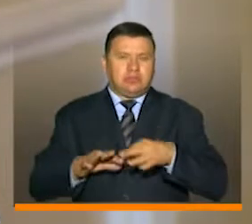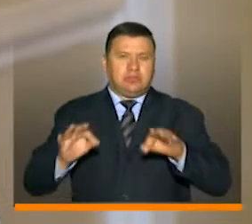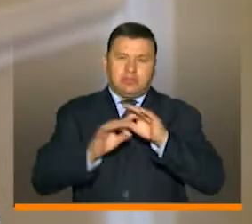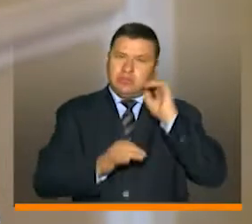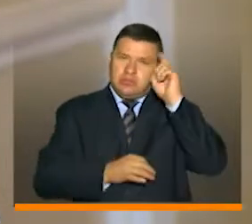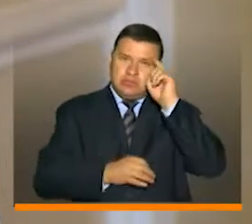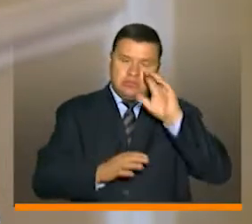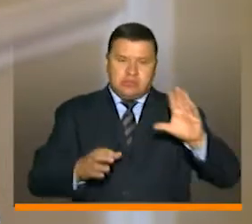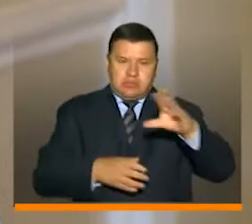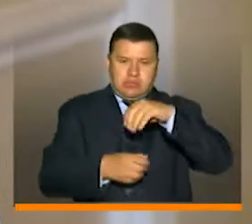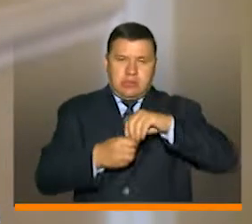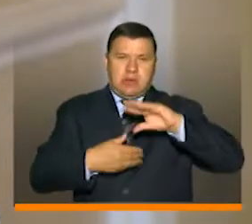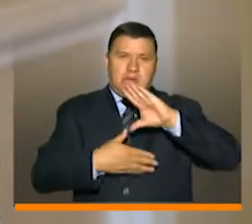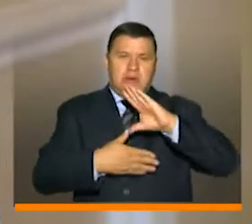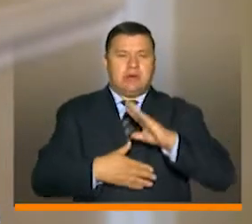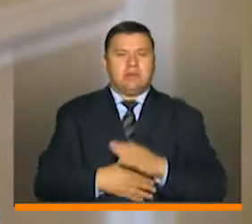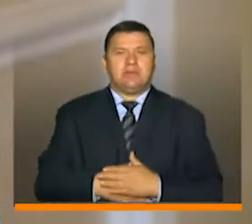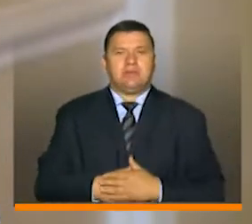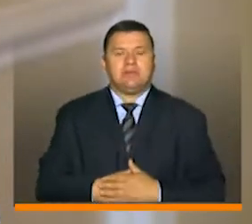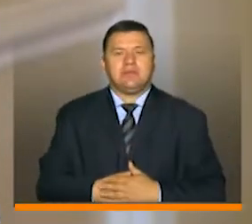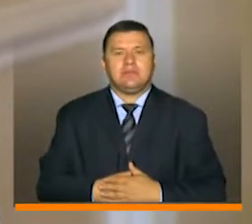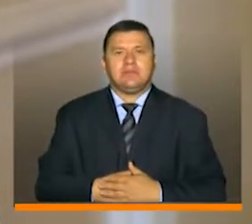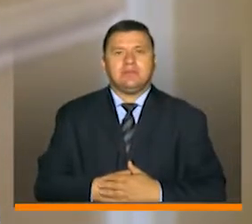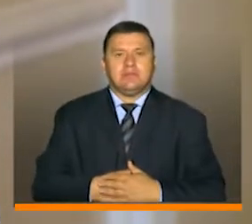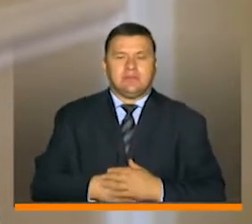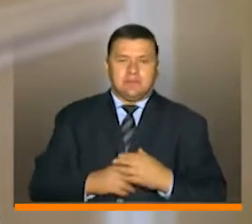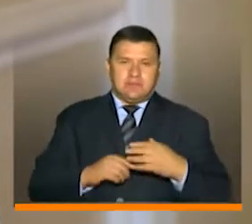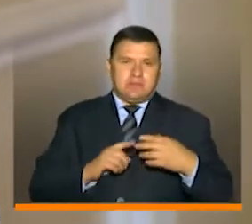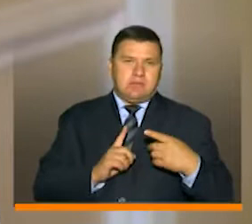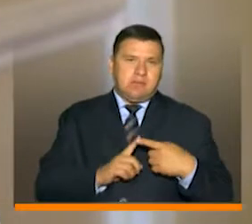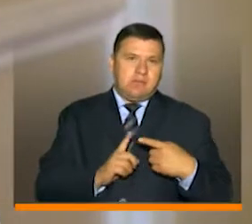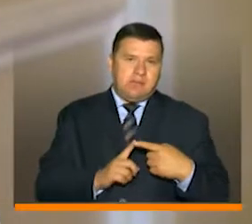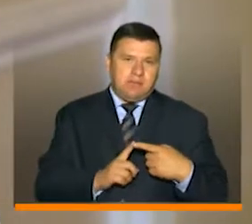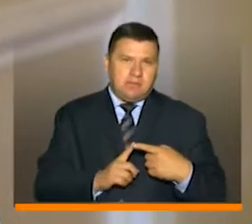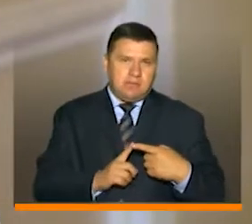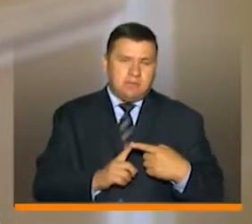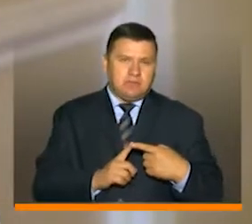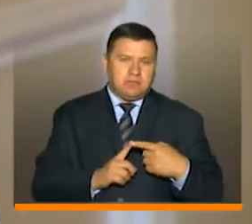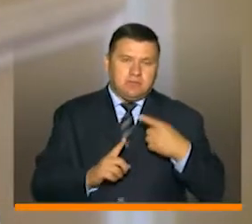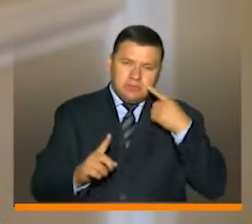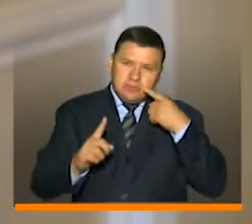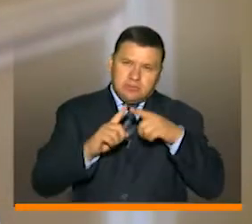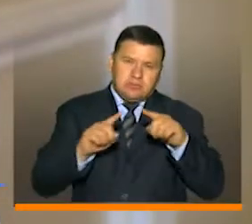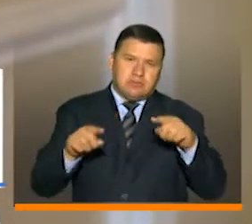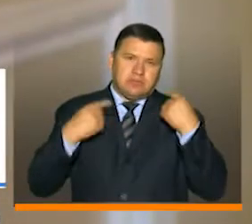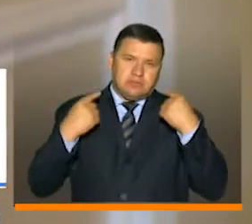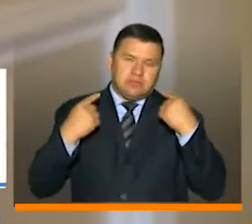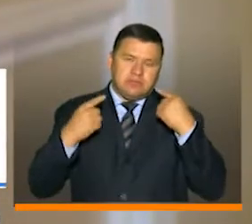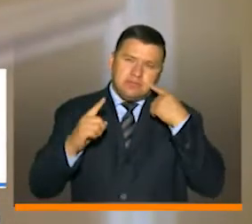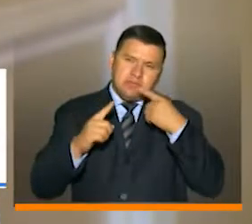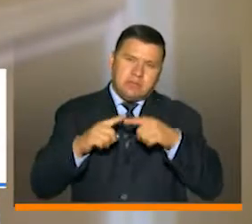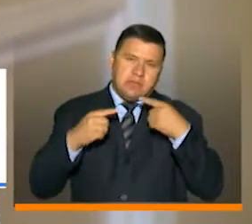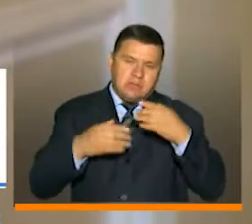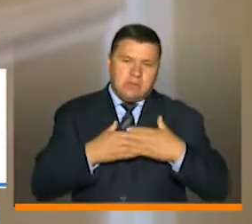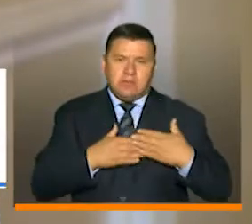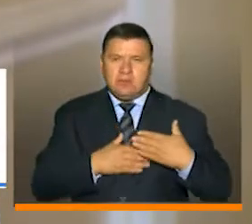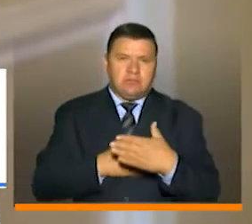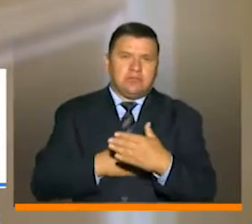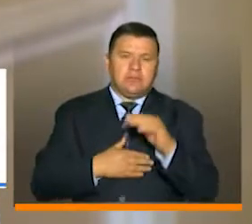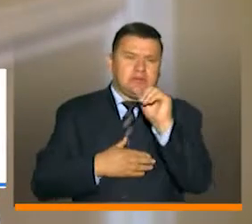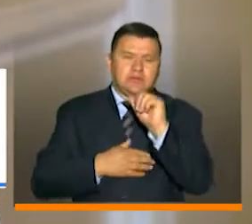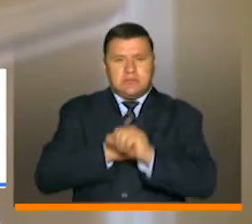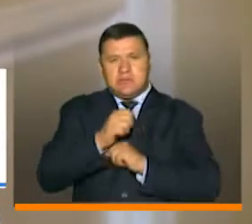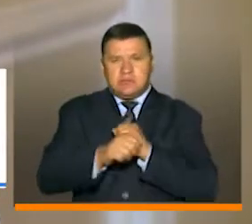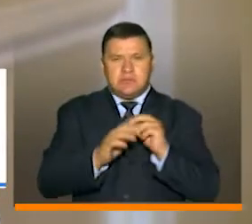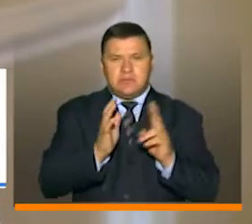de gobierno corporativo en América Latina. El primero, y es una meta que nosotros nos hemos definido de aquí a agosto